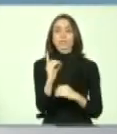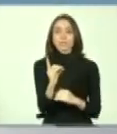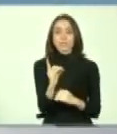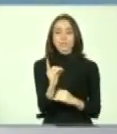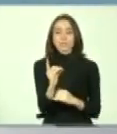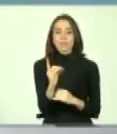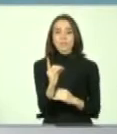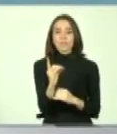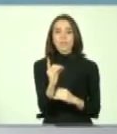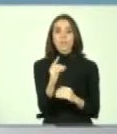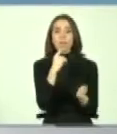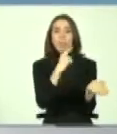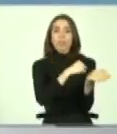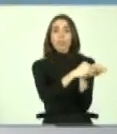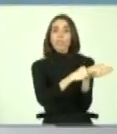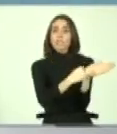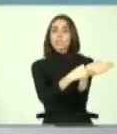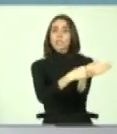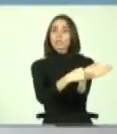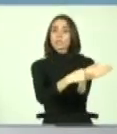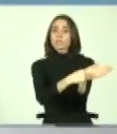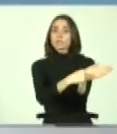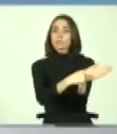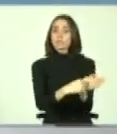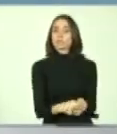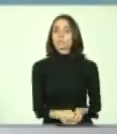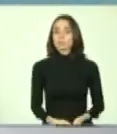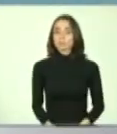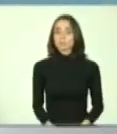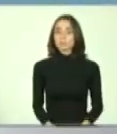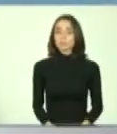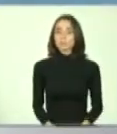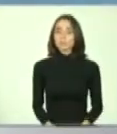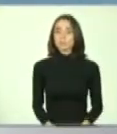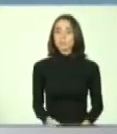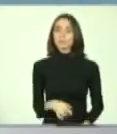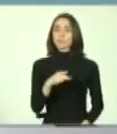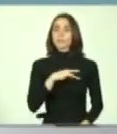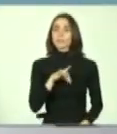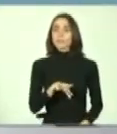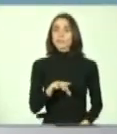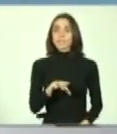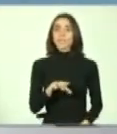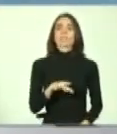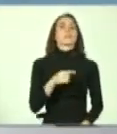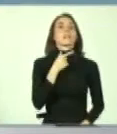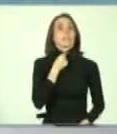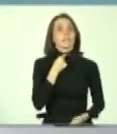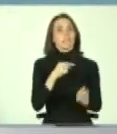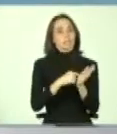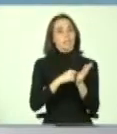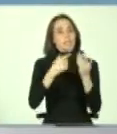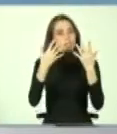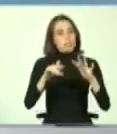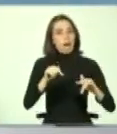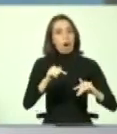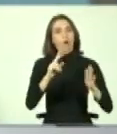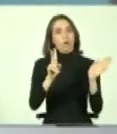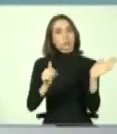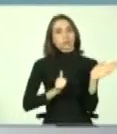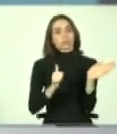así lo dice y en chile queremos que se aplique ya